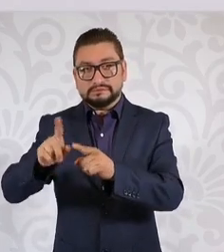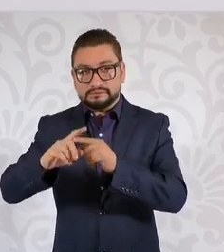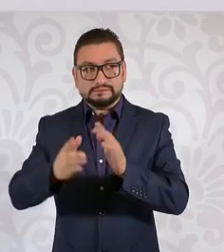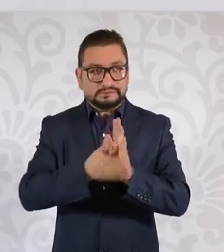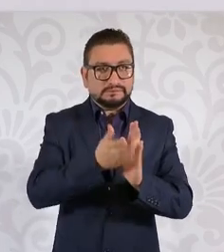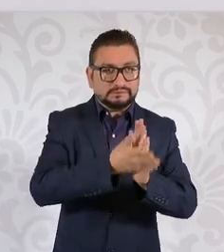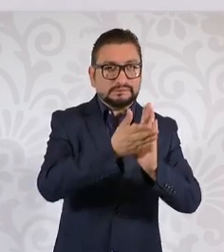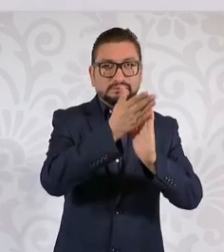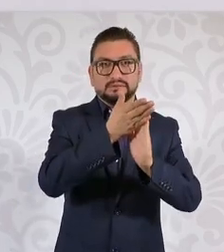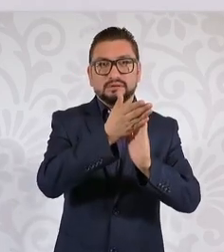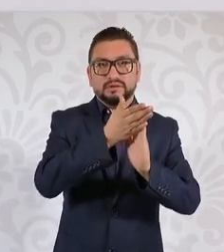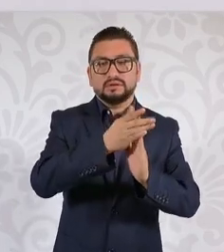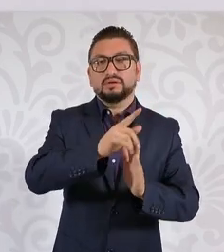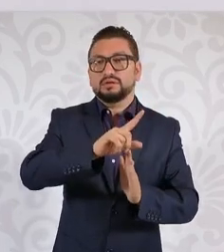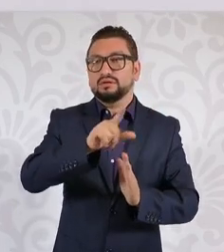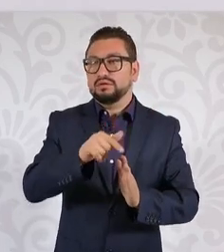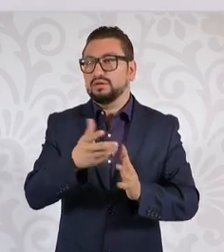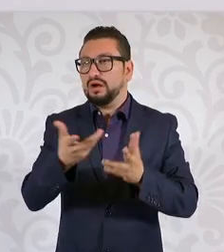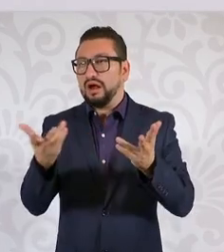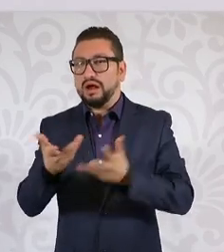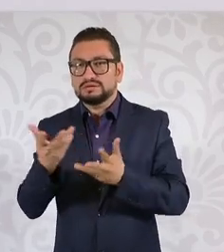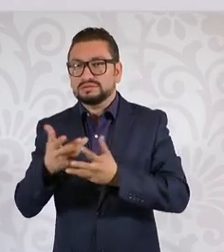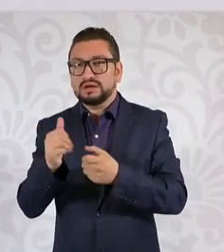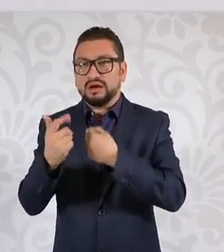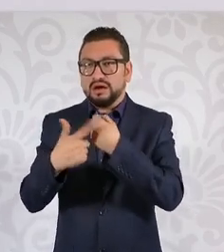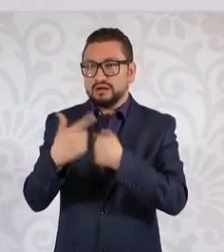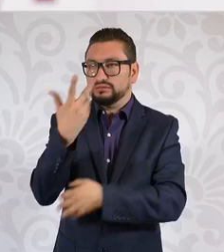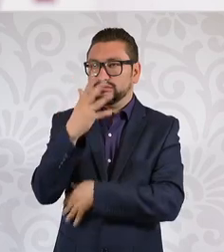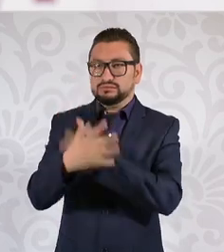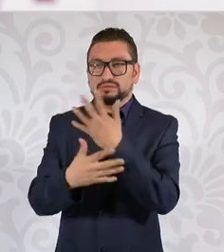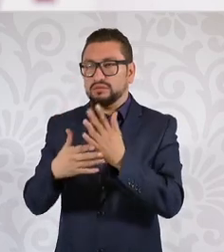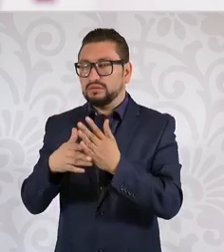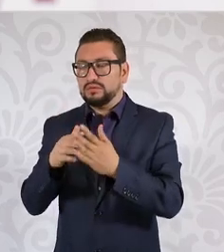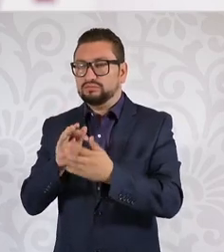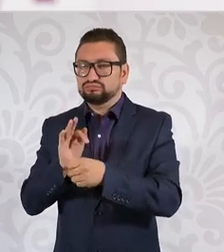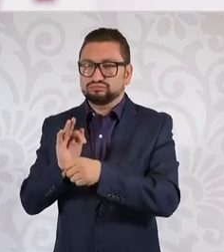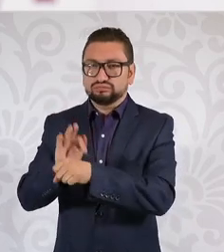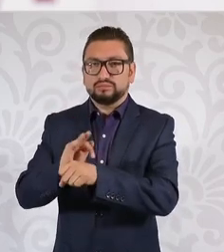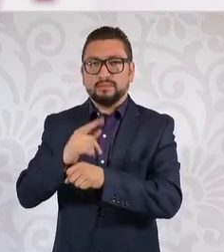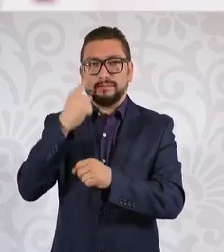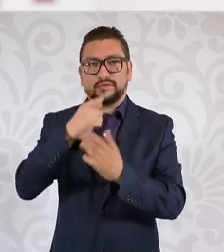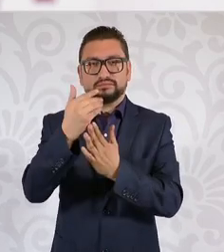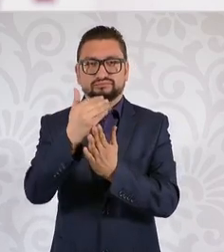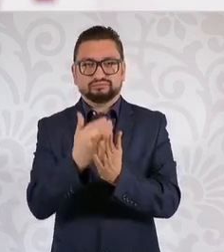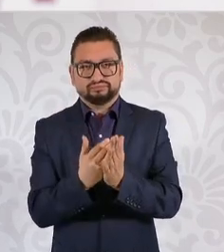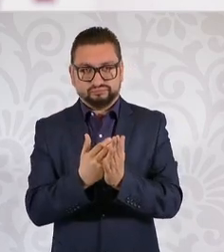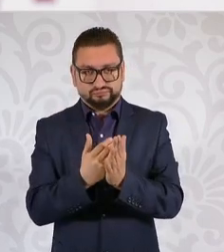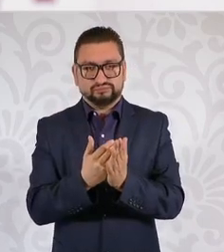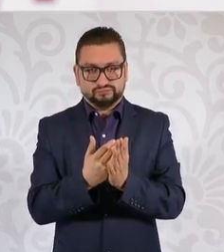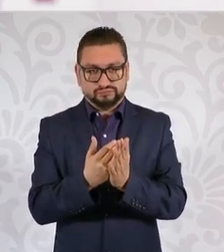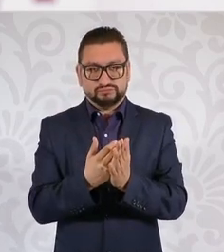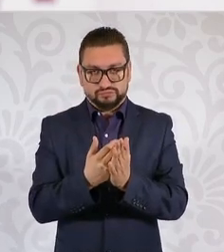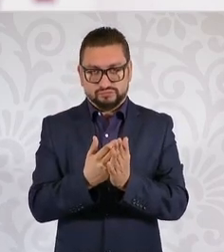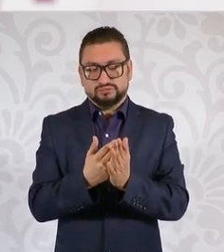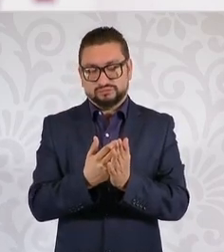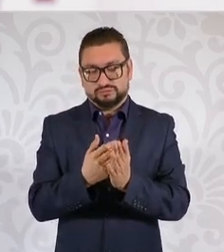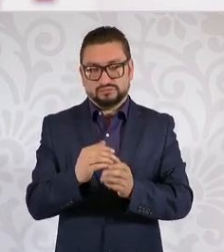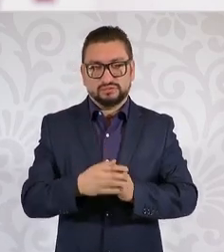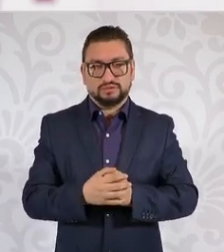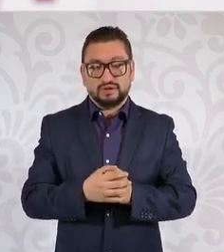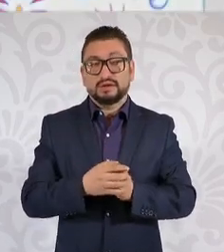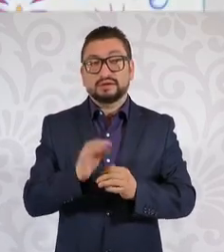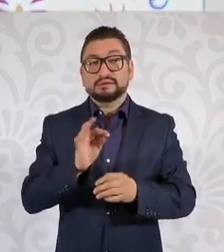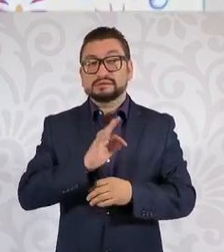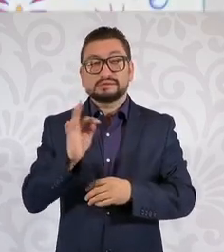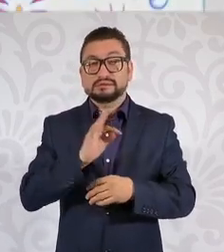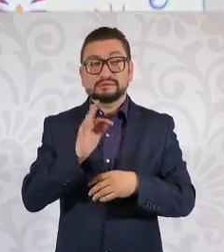hagan acciones en la naturaleza que permitan disminuir al máximo las